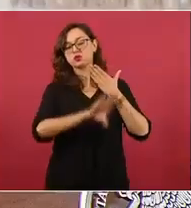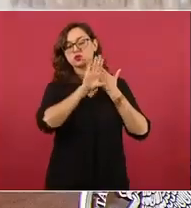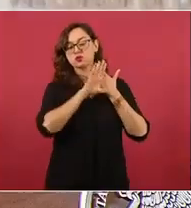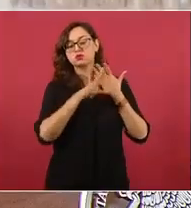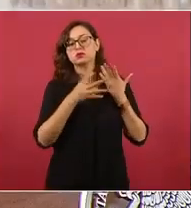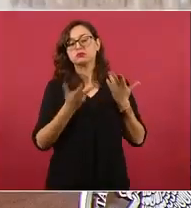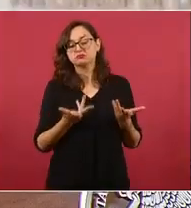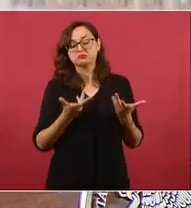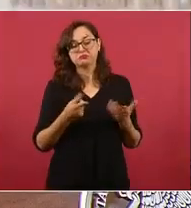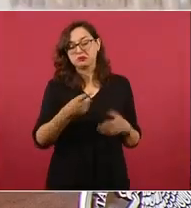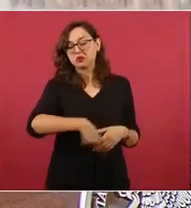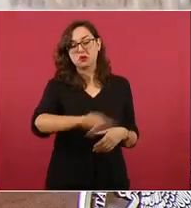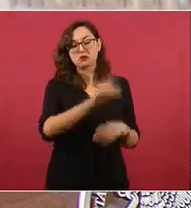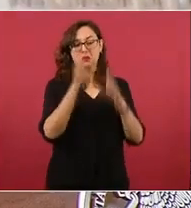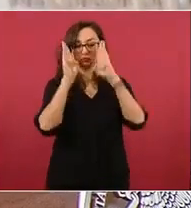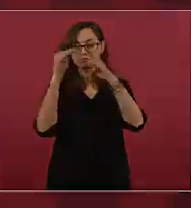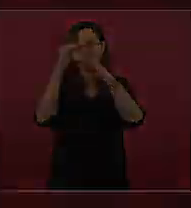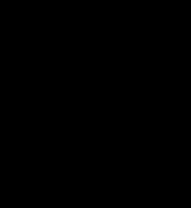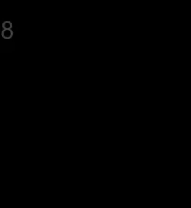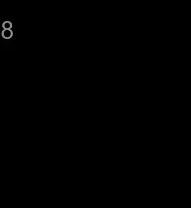adversarios conservadores,